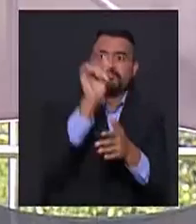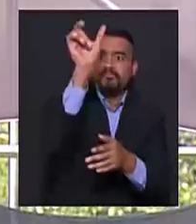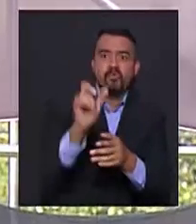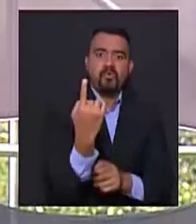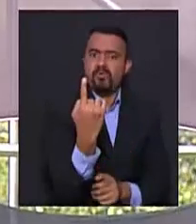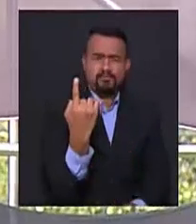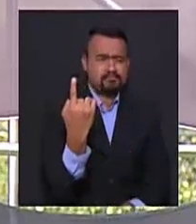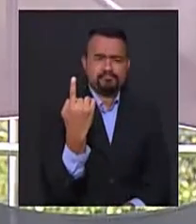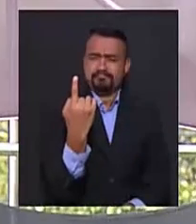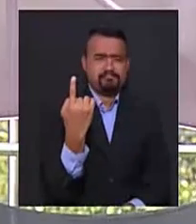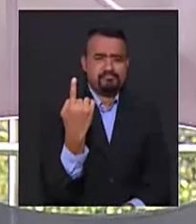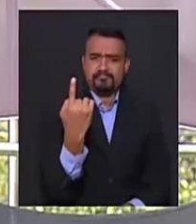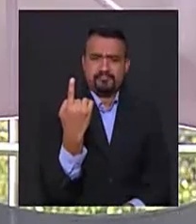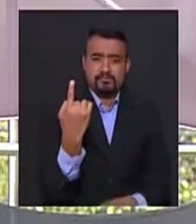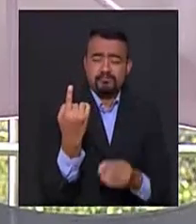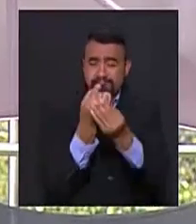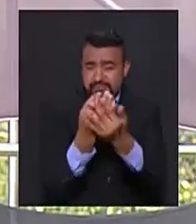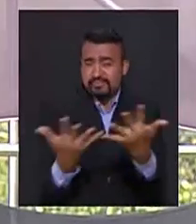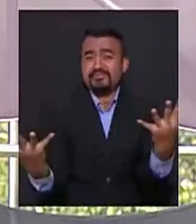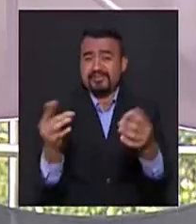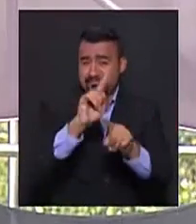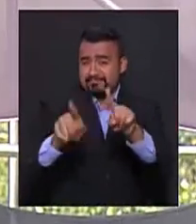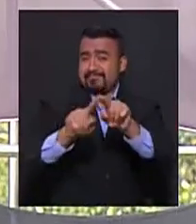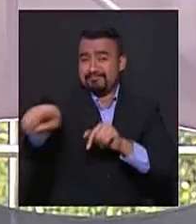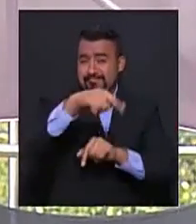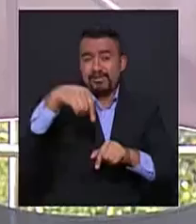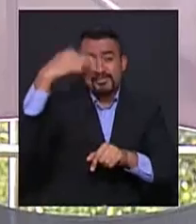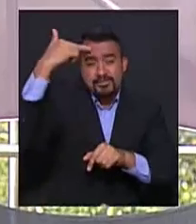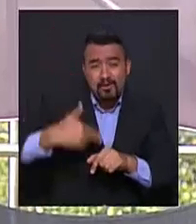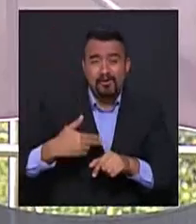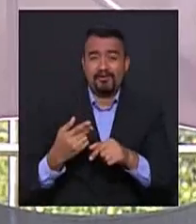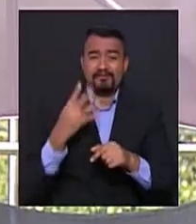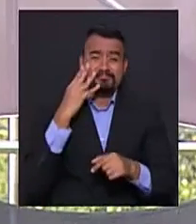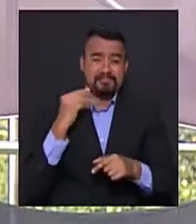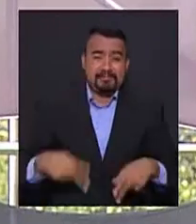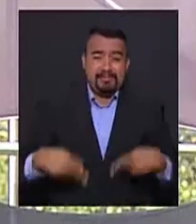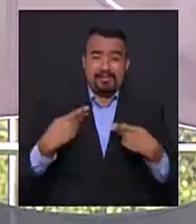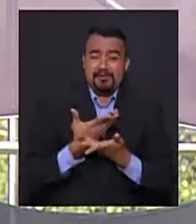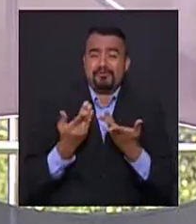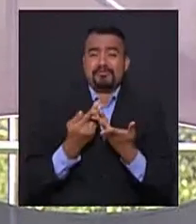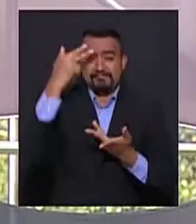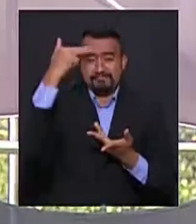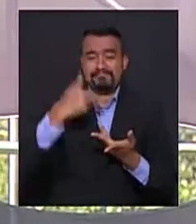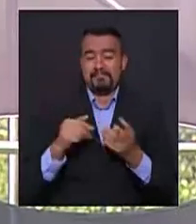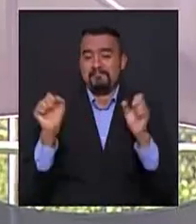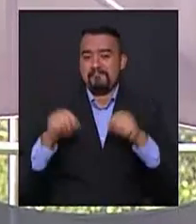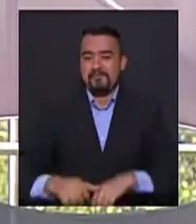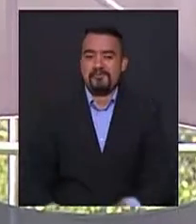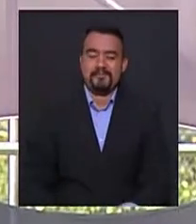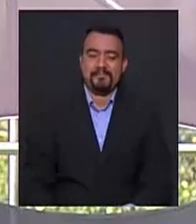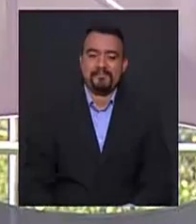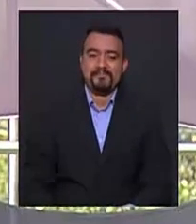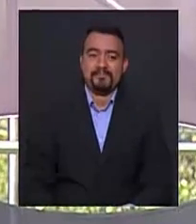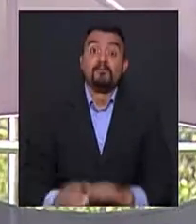este relato será la pluralidad. Estamos aquí para hacernos conscientes de que no hay una